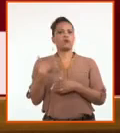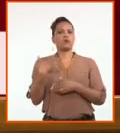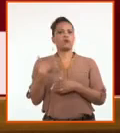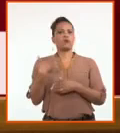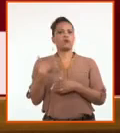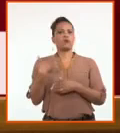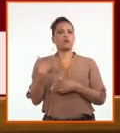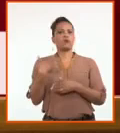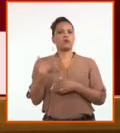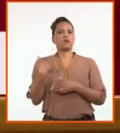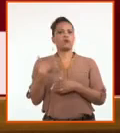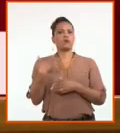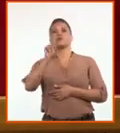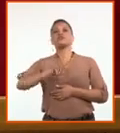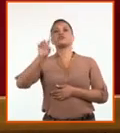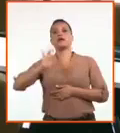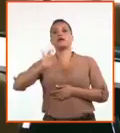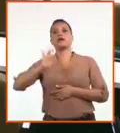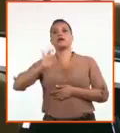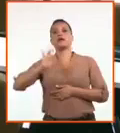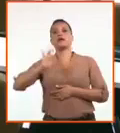227 para un 100%.